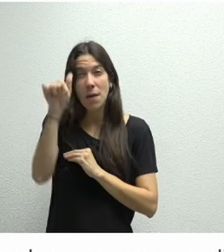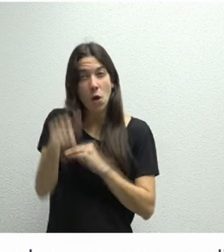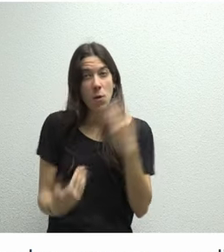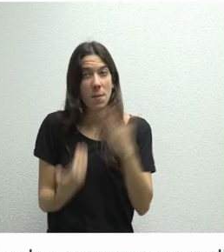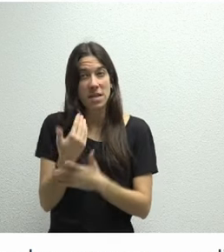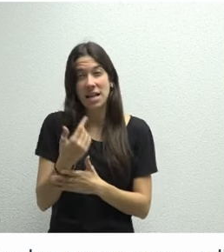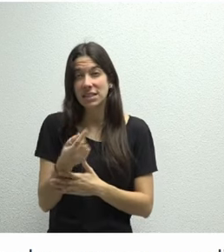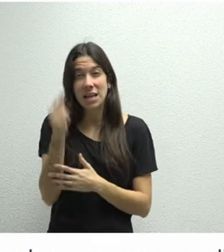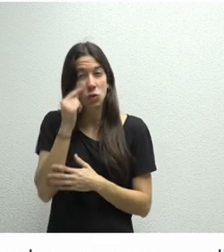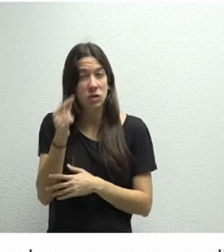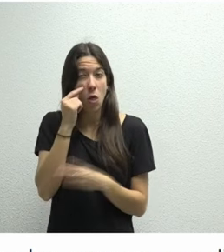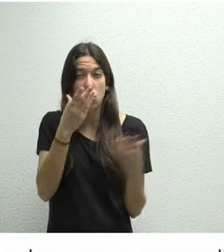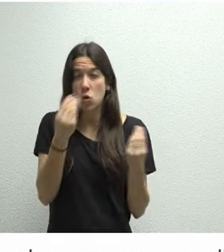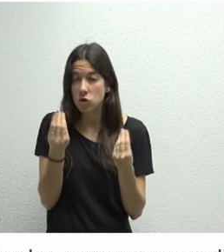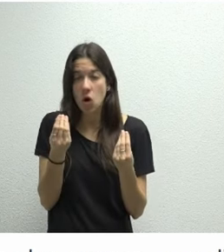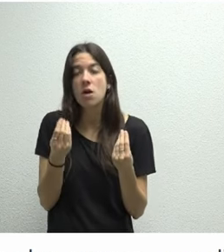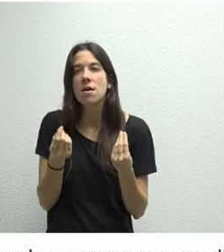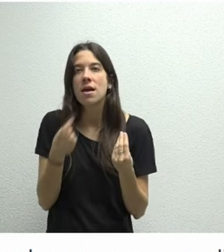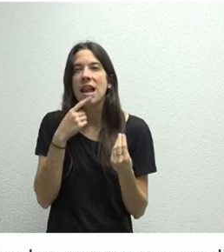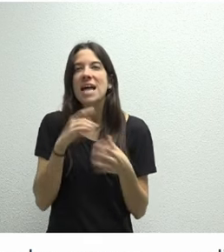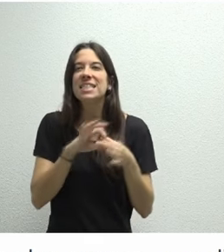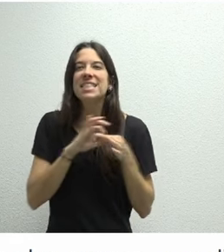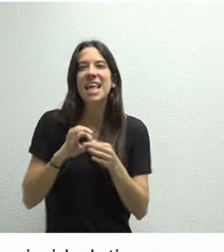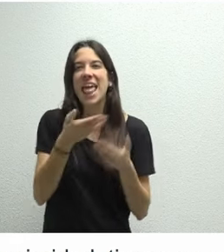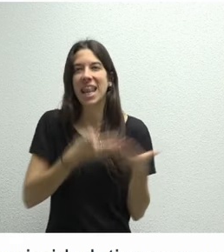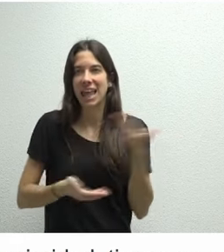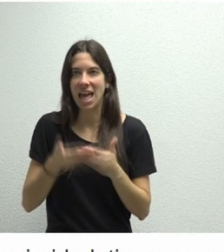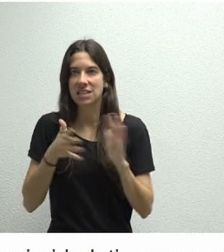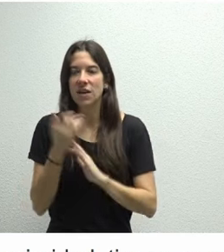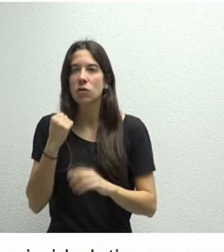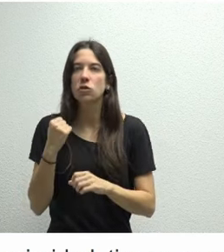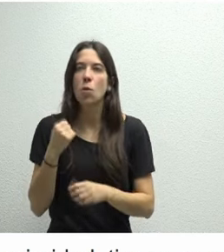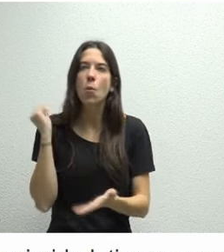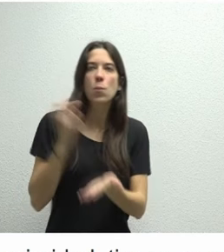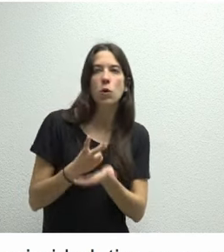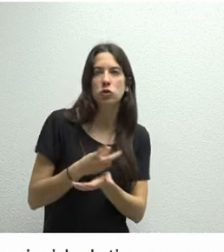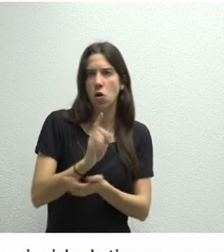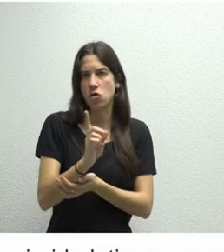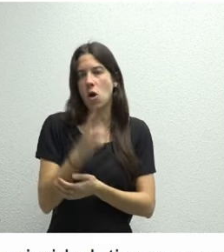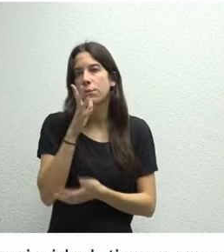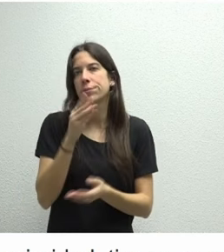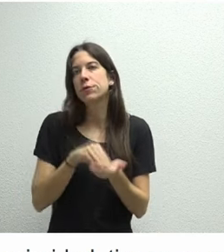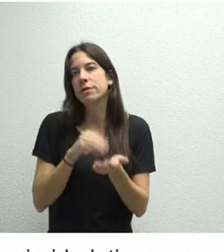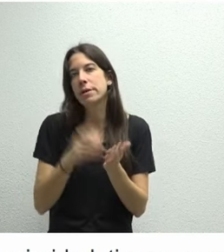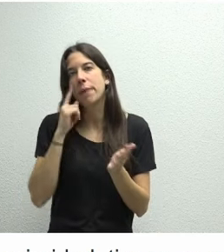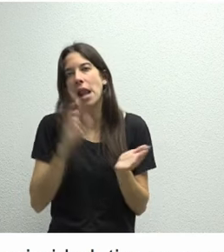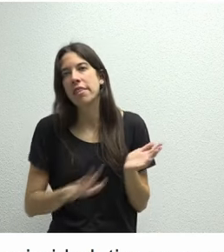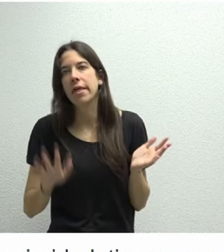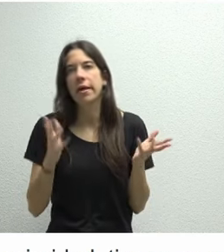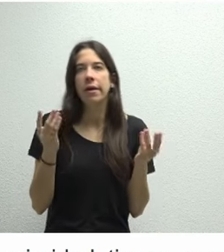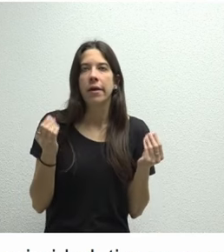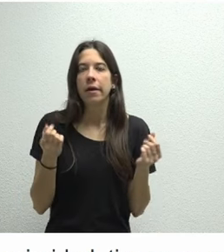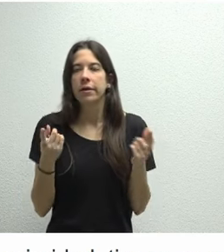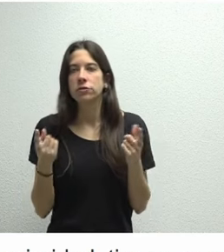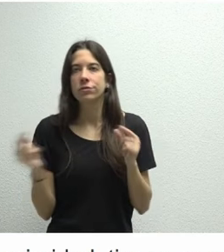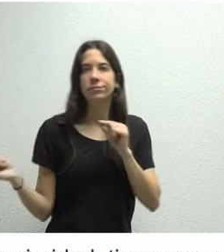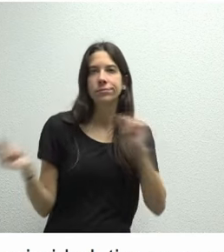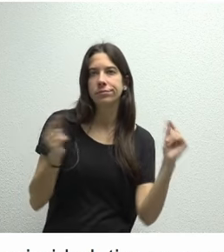laer en contra de lo que puede ser un pulso porque a veces parece que estamos eh